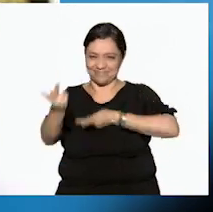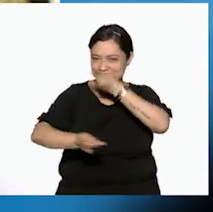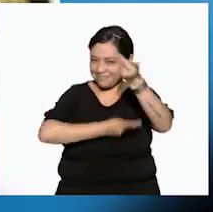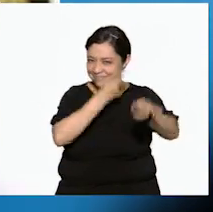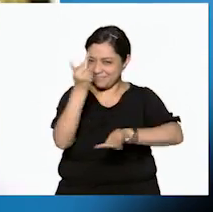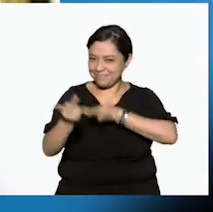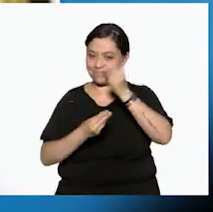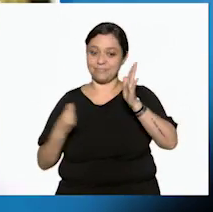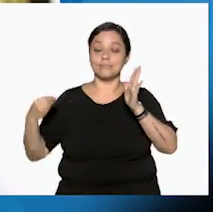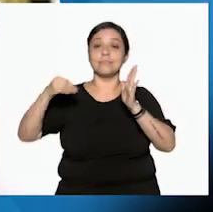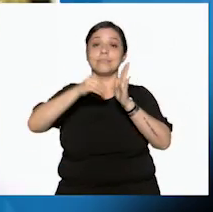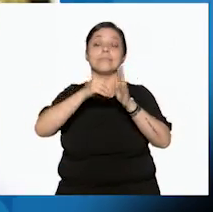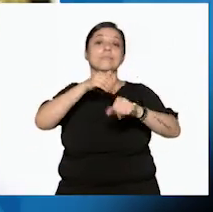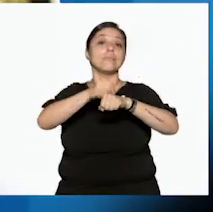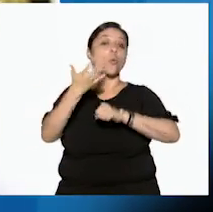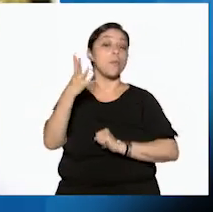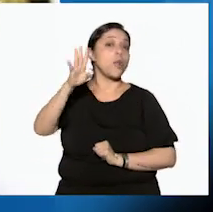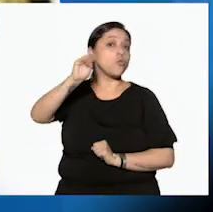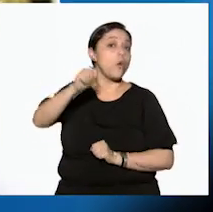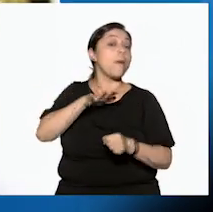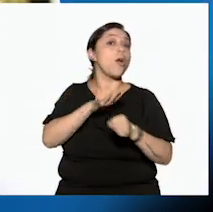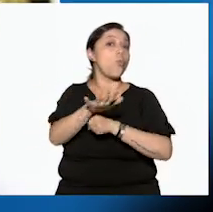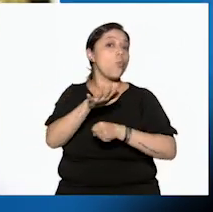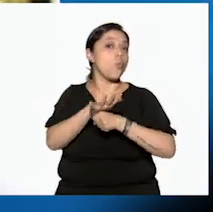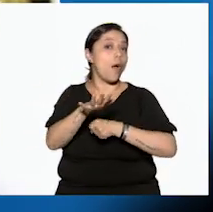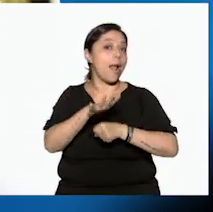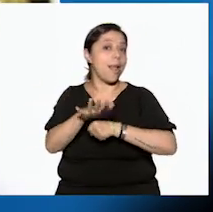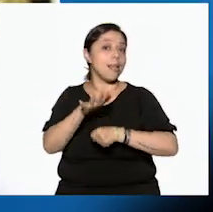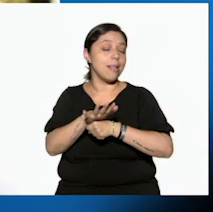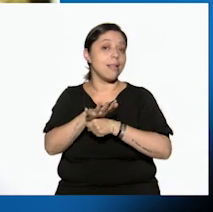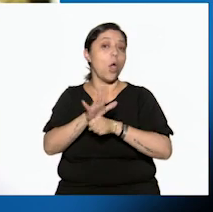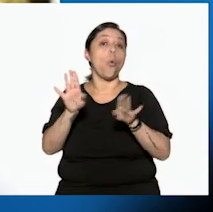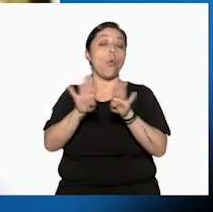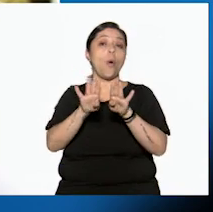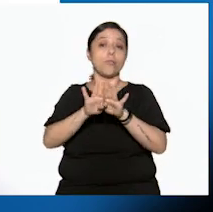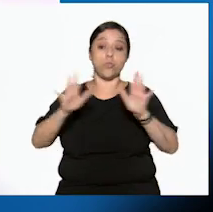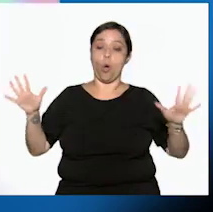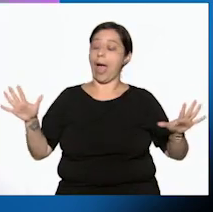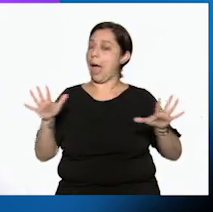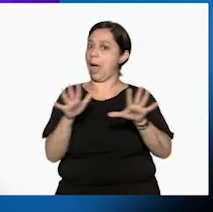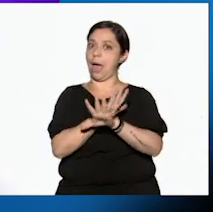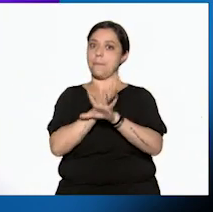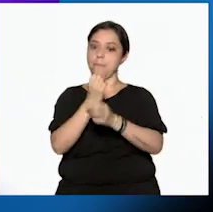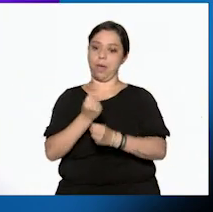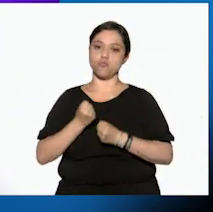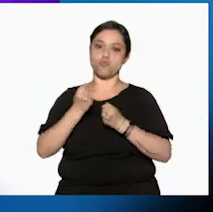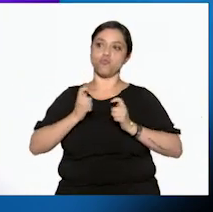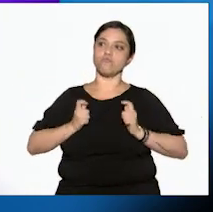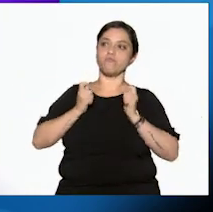en la posición número 9 aparece la alternancia del poder en el 2000.